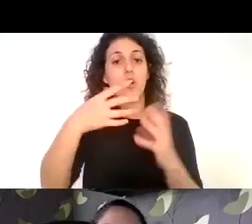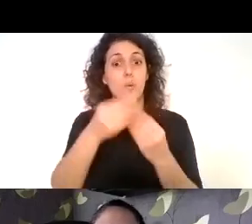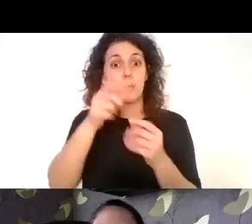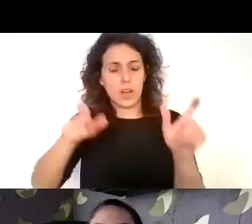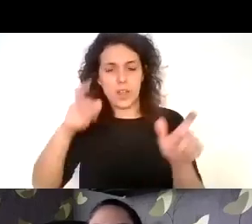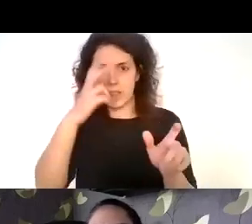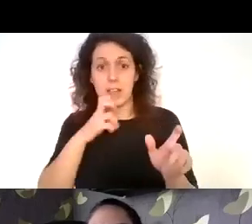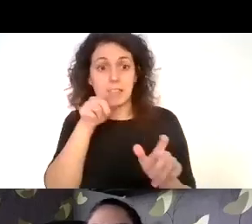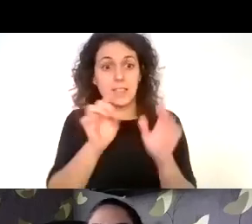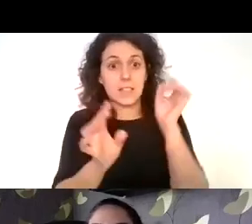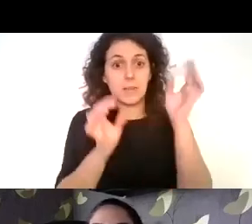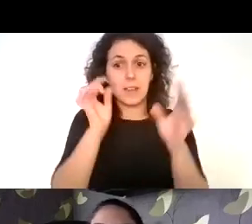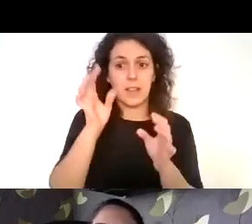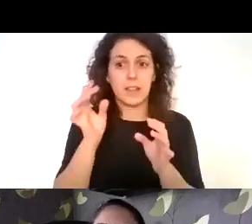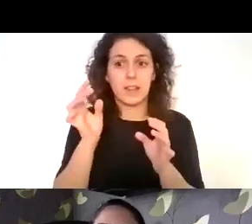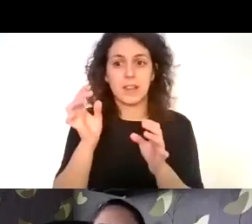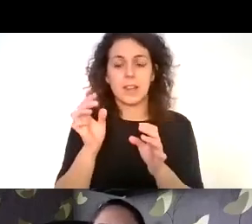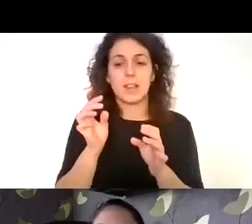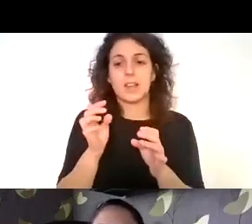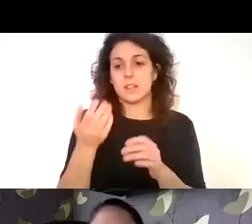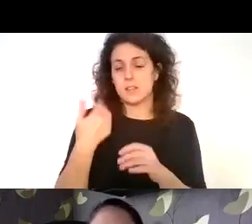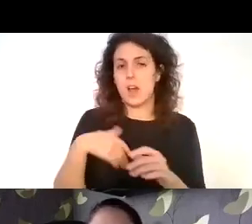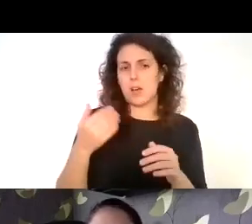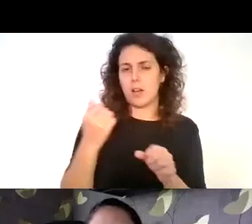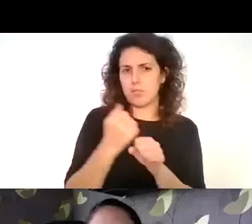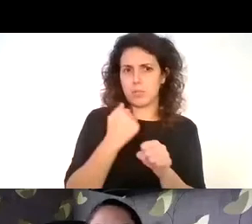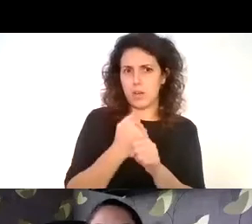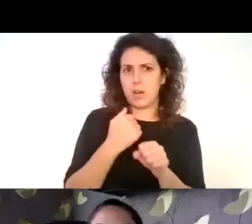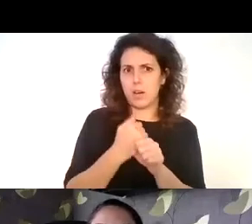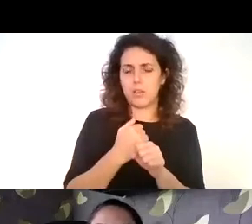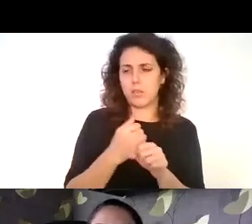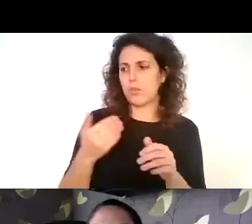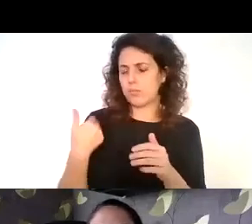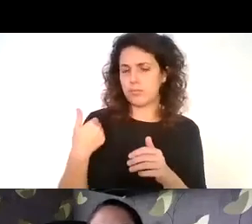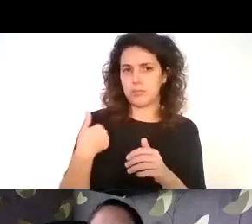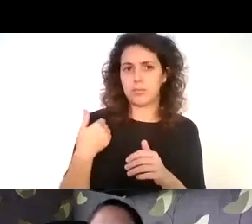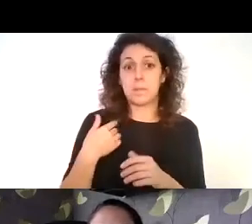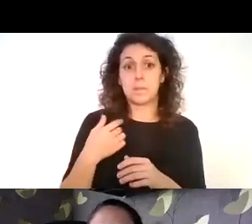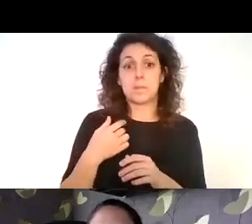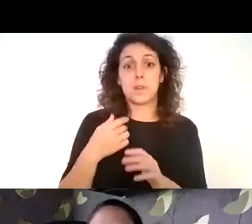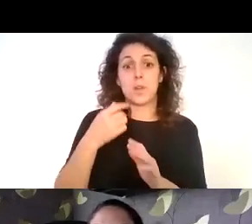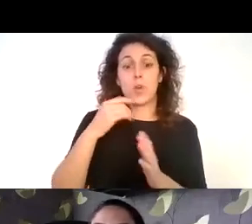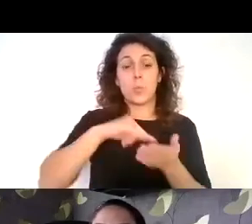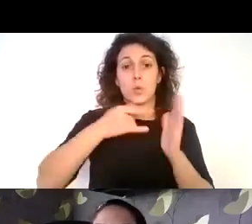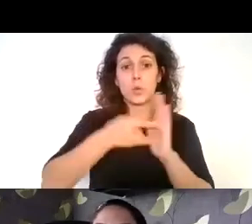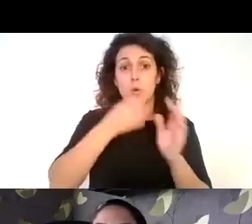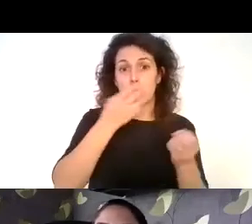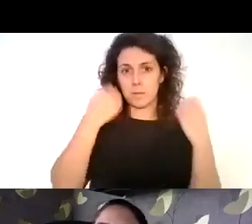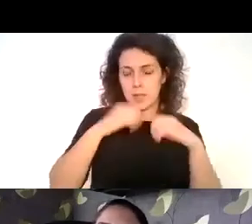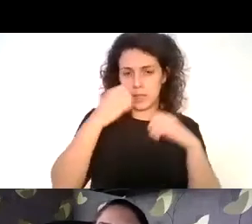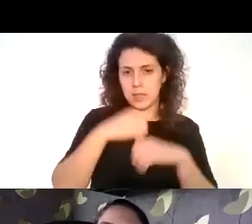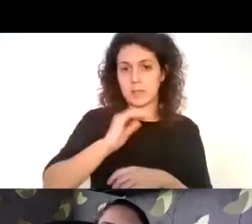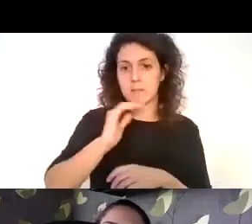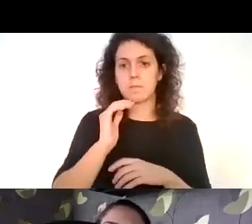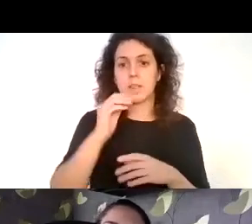es organizada por Trekking Panamá desde hace varios años. Su protocolo de buenas prácticas incluye enviar un correo